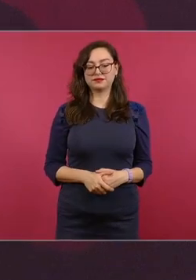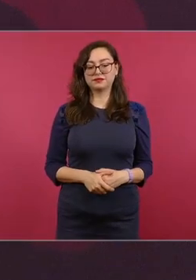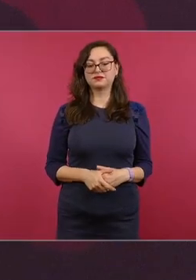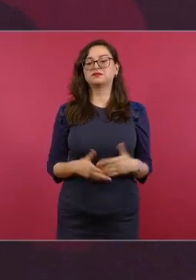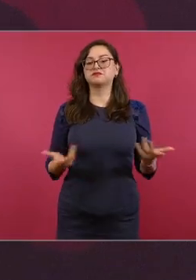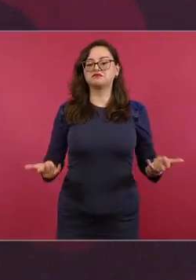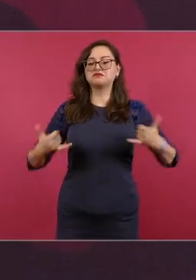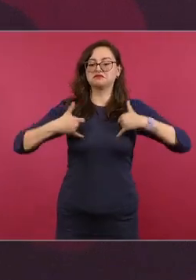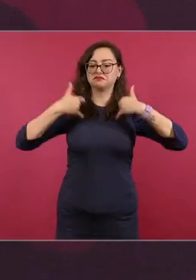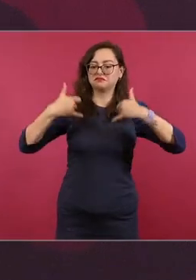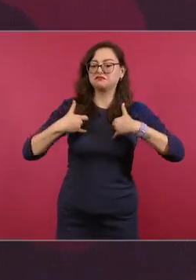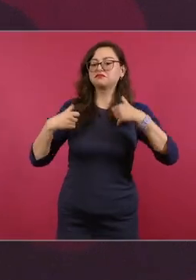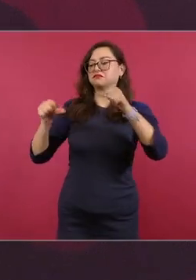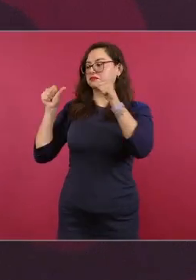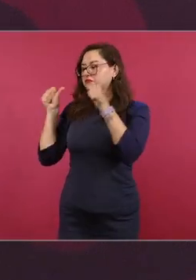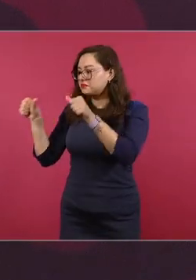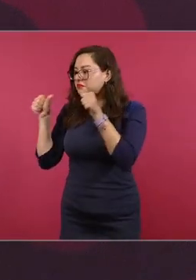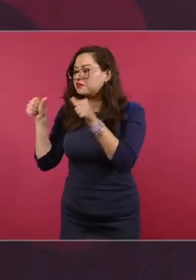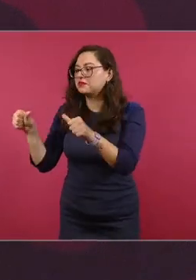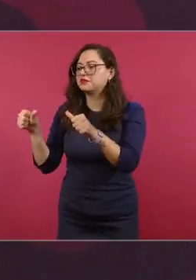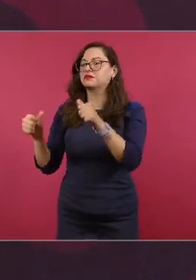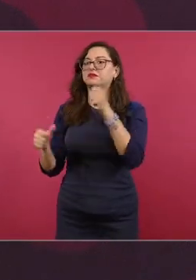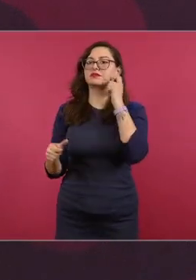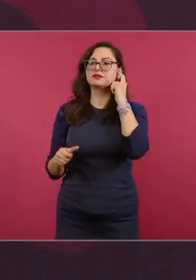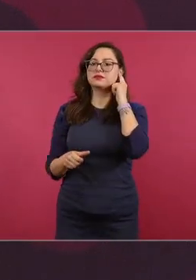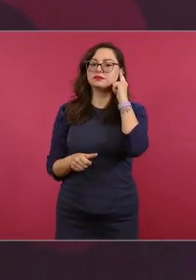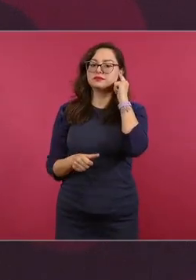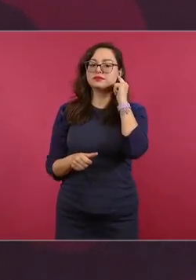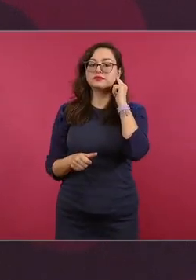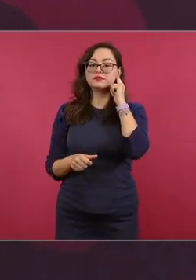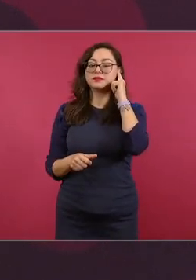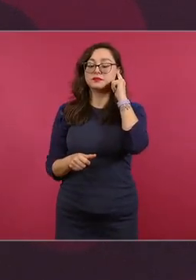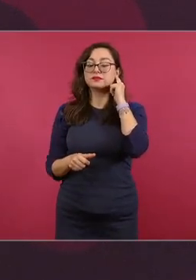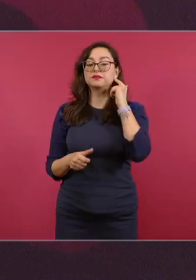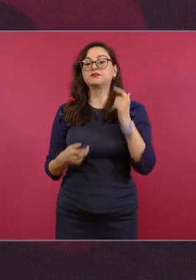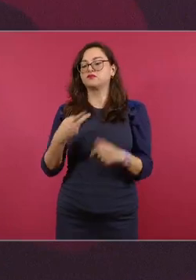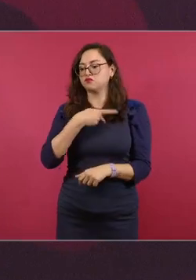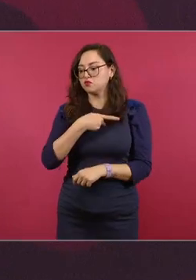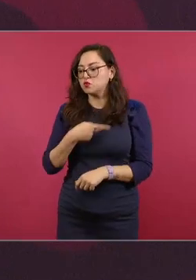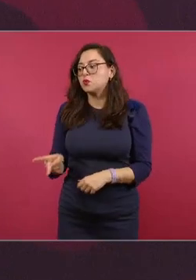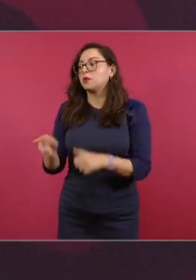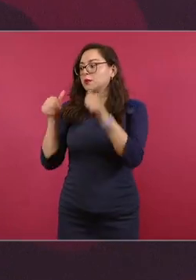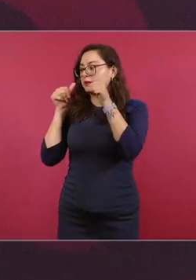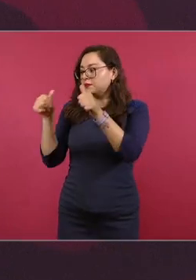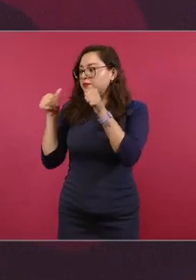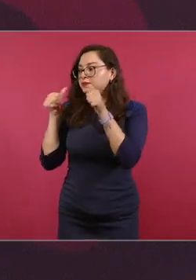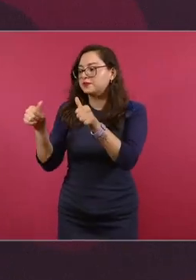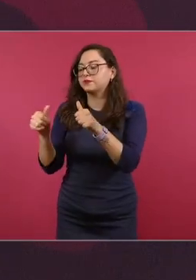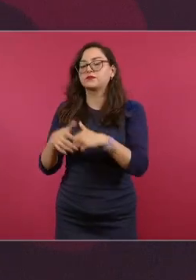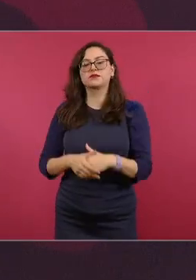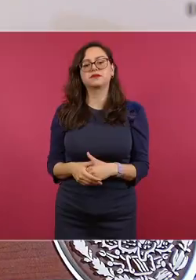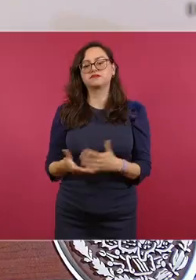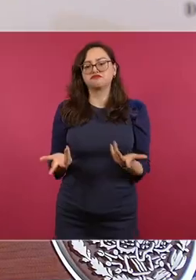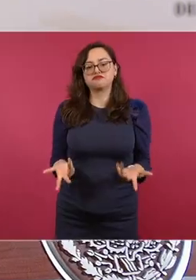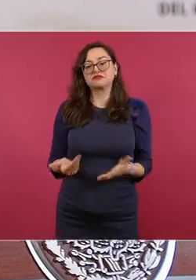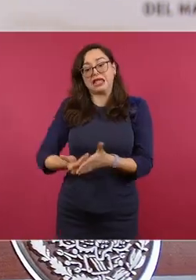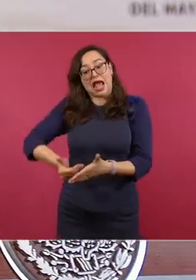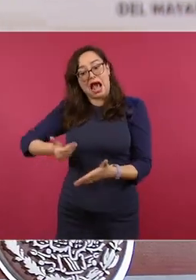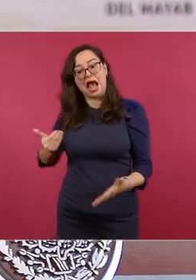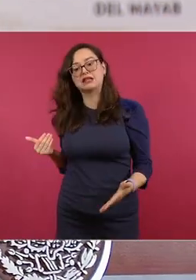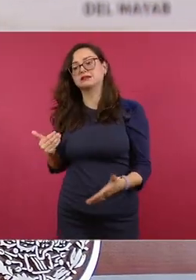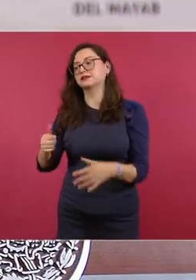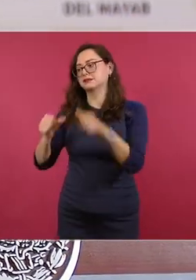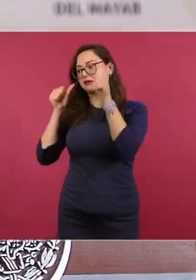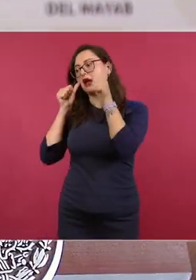atendiendo a los jóvenes, desde luego atendiendo a los más pobres, atendiendo las causas